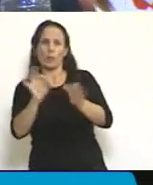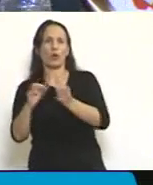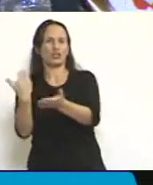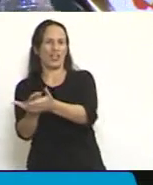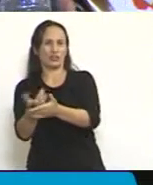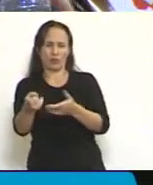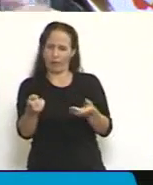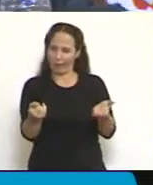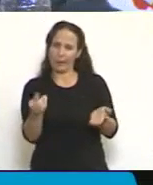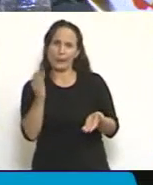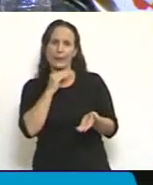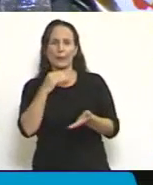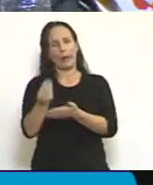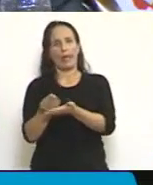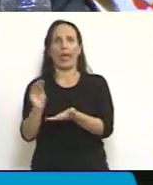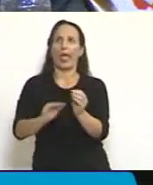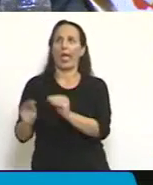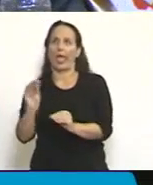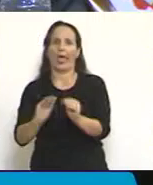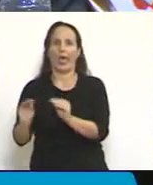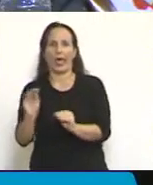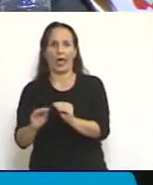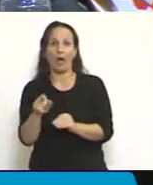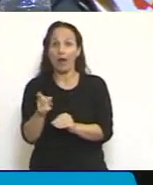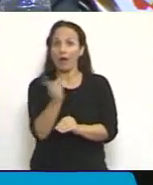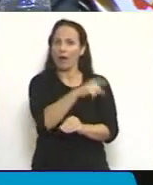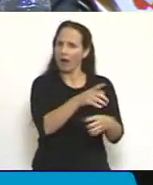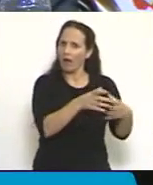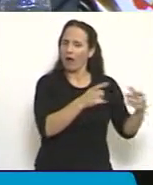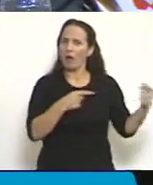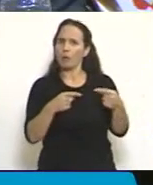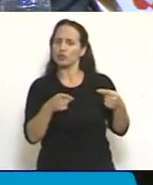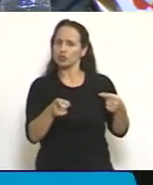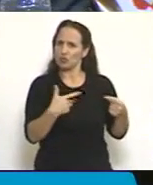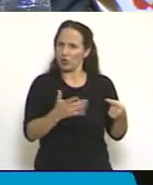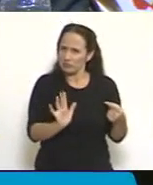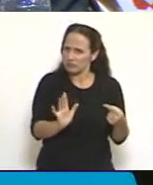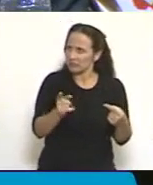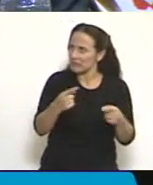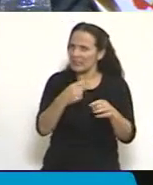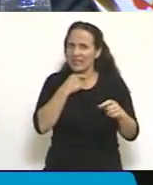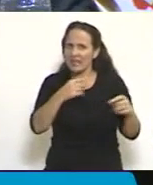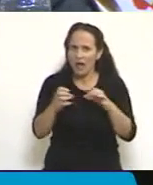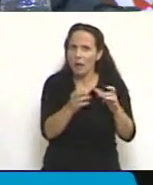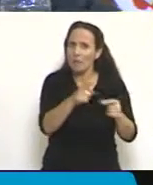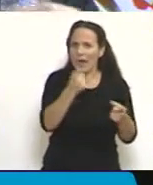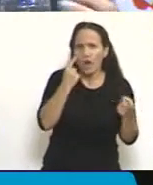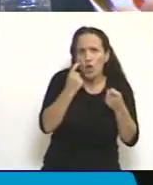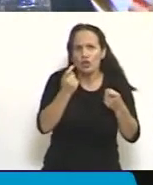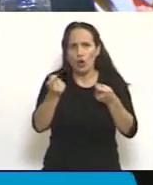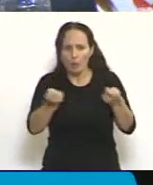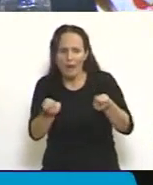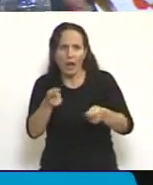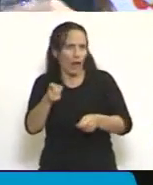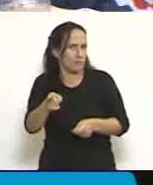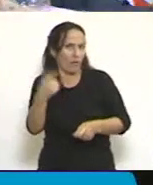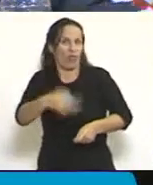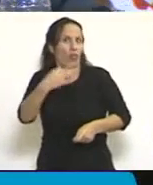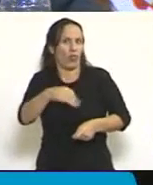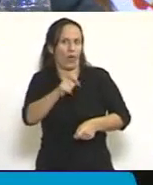oposición manifestó en esa oportunidad. Y esto no queda saneado por la cita de cifras de